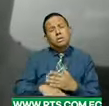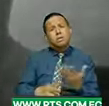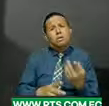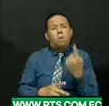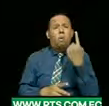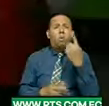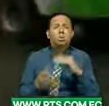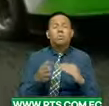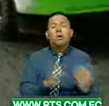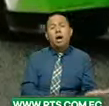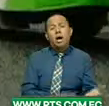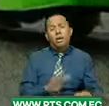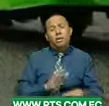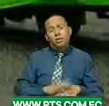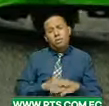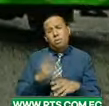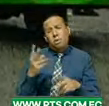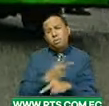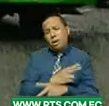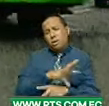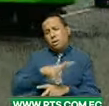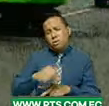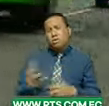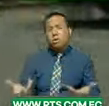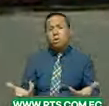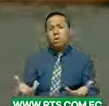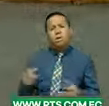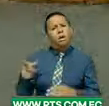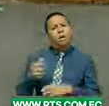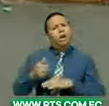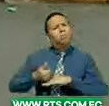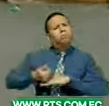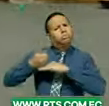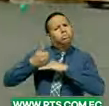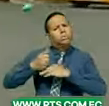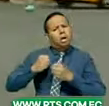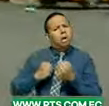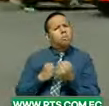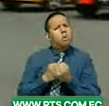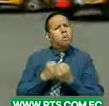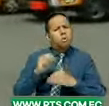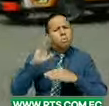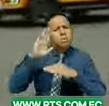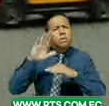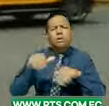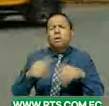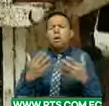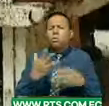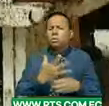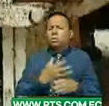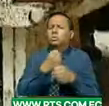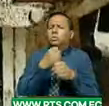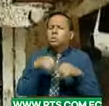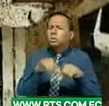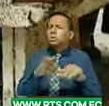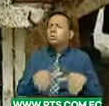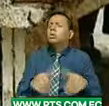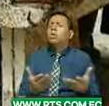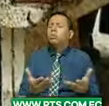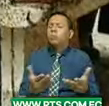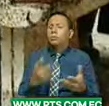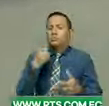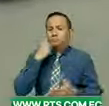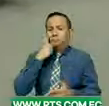uno. ¿Y qué prometen las autoridades para devolverle la tranquilidad a ese cantón de la provincia de Los Ríos? Se lo presentaremos